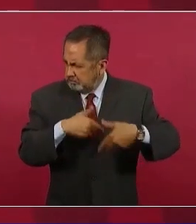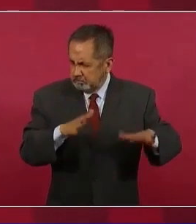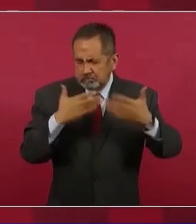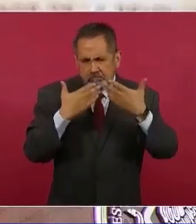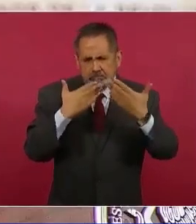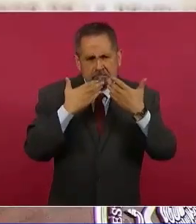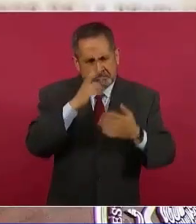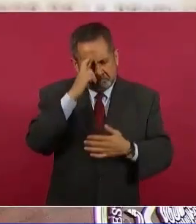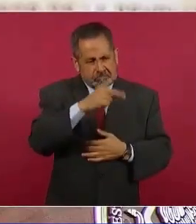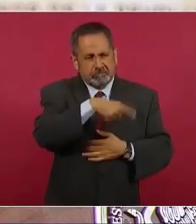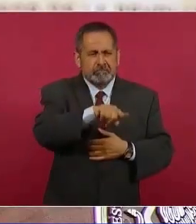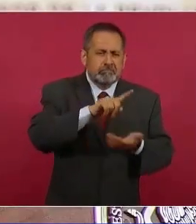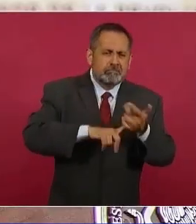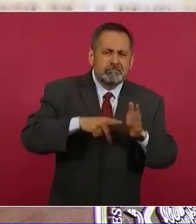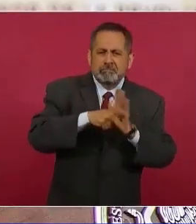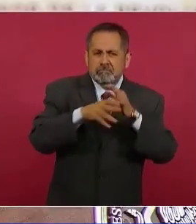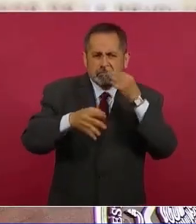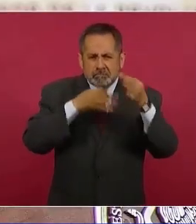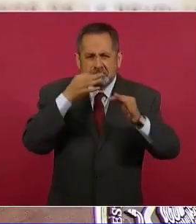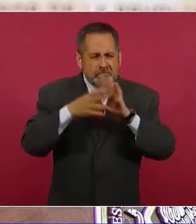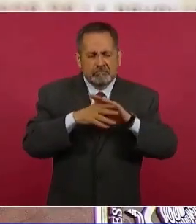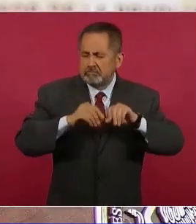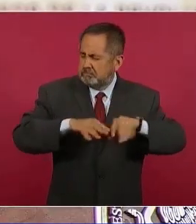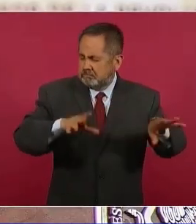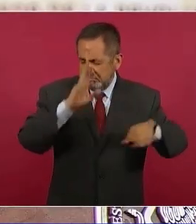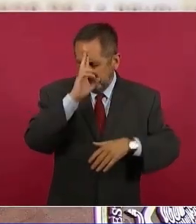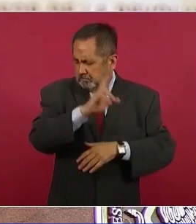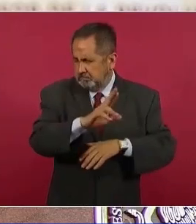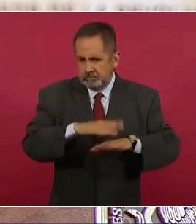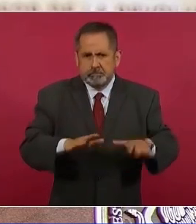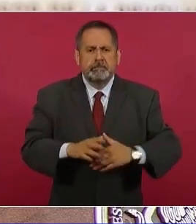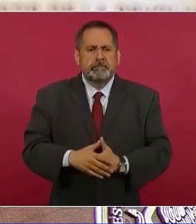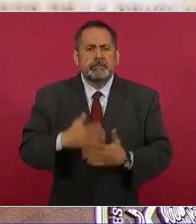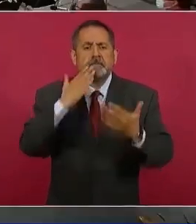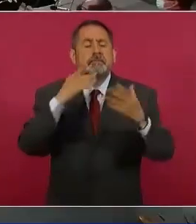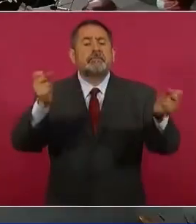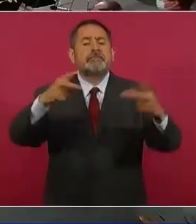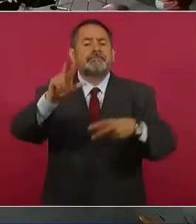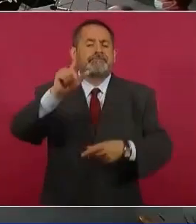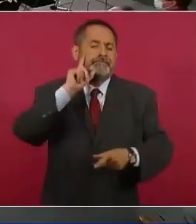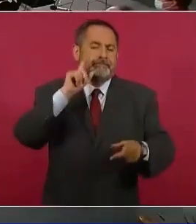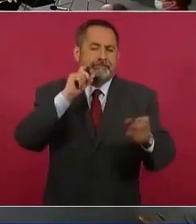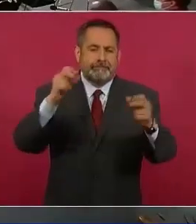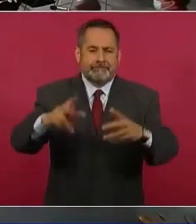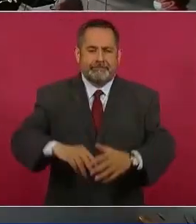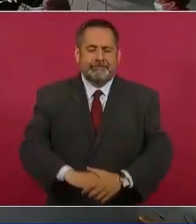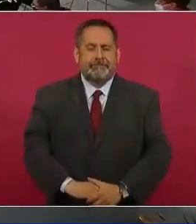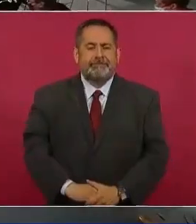los periodistas y de los comunicadores. Muy bien, nos vemos mañana.